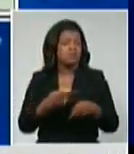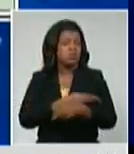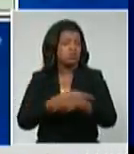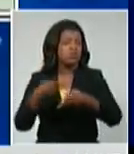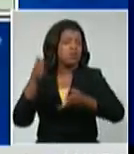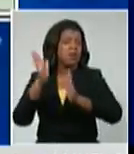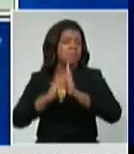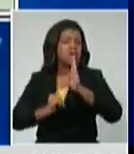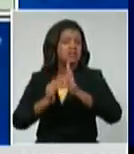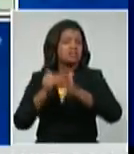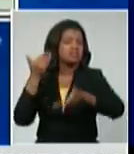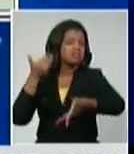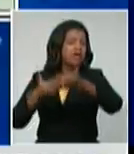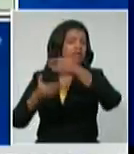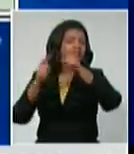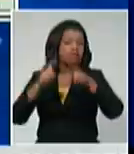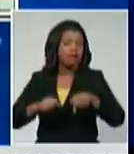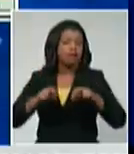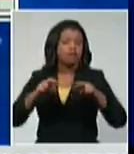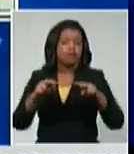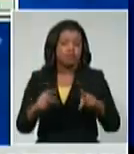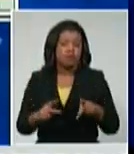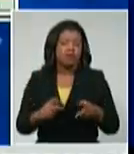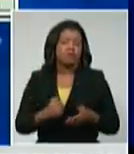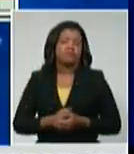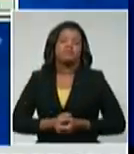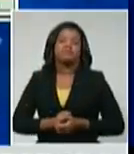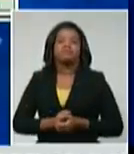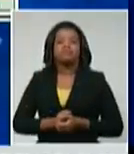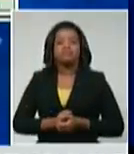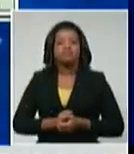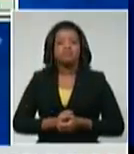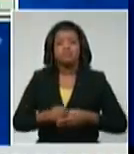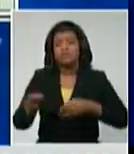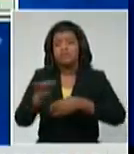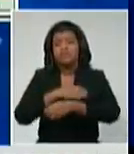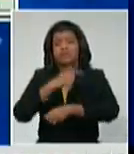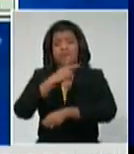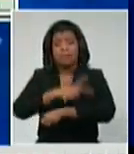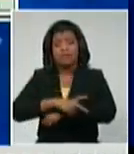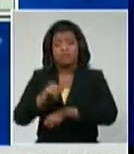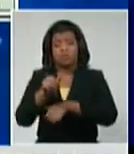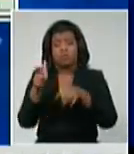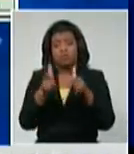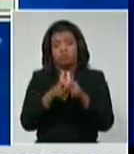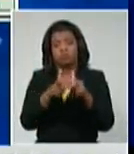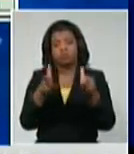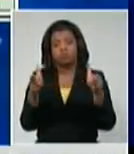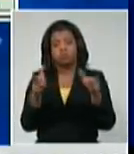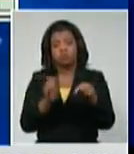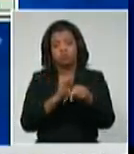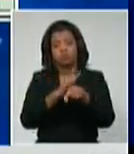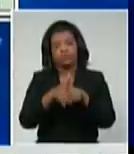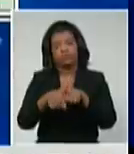y nuevamente Gran Bretaña, pues han tenido un incremento de la